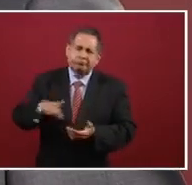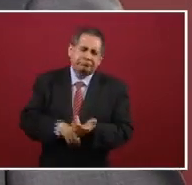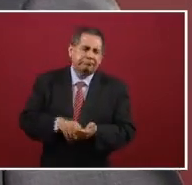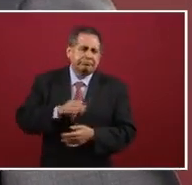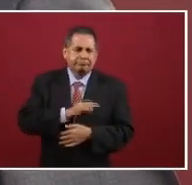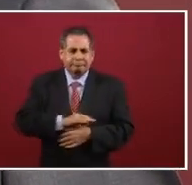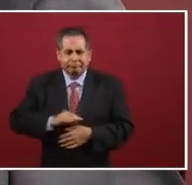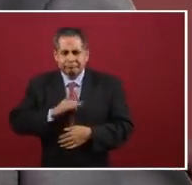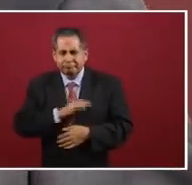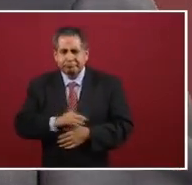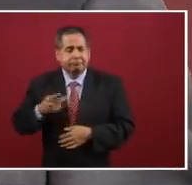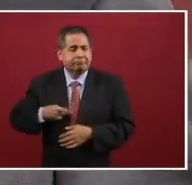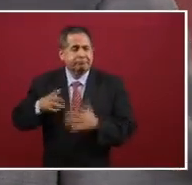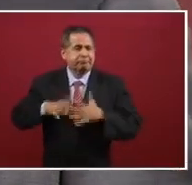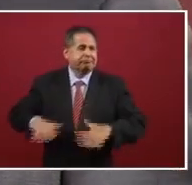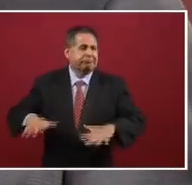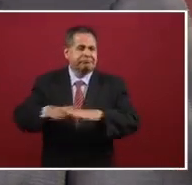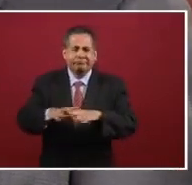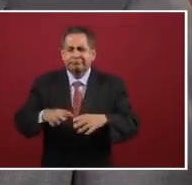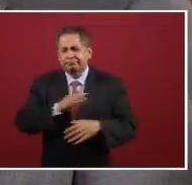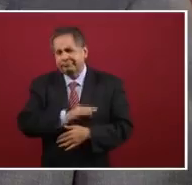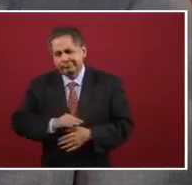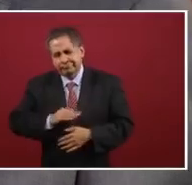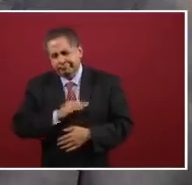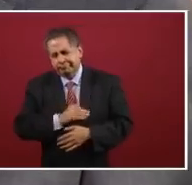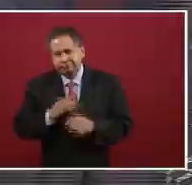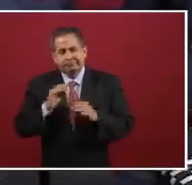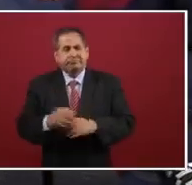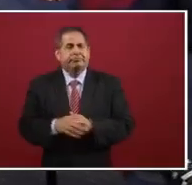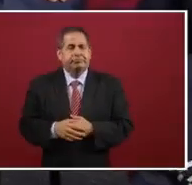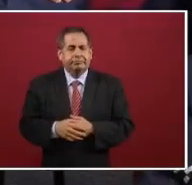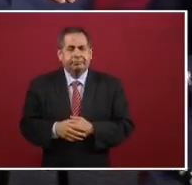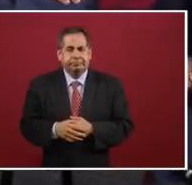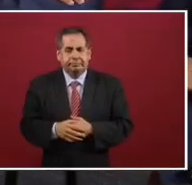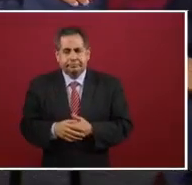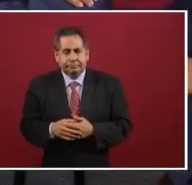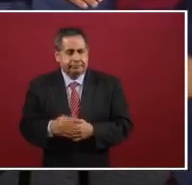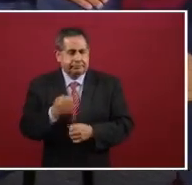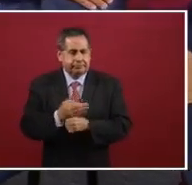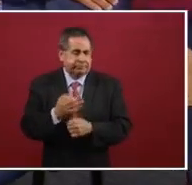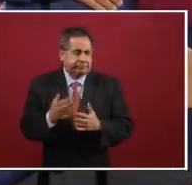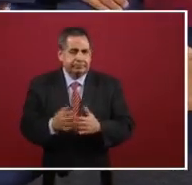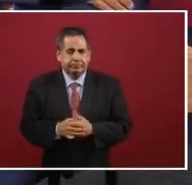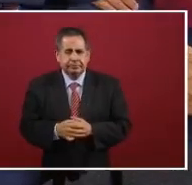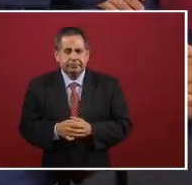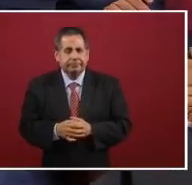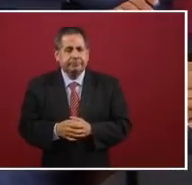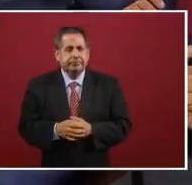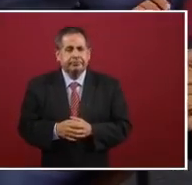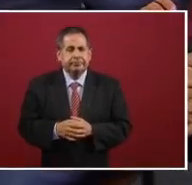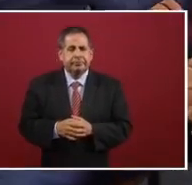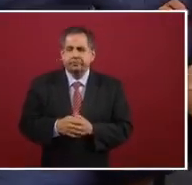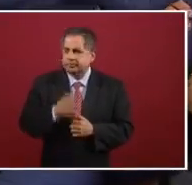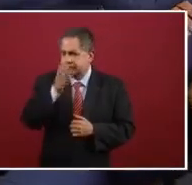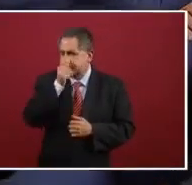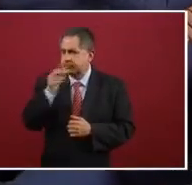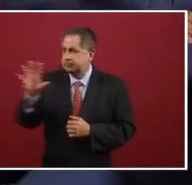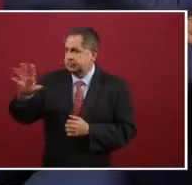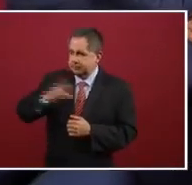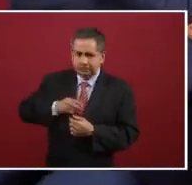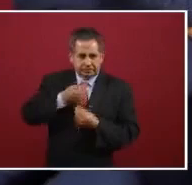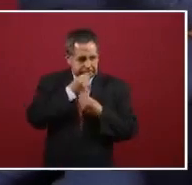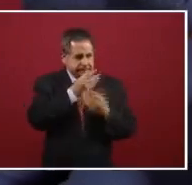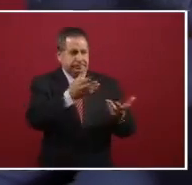en nuestro pueblo. No puedo repetir aquí lo que me